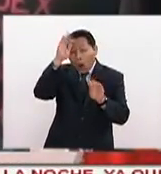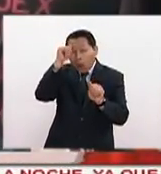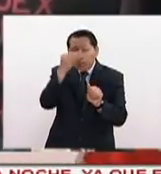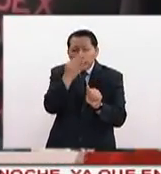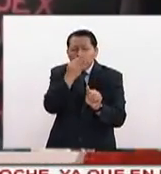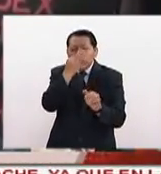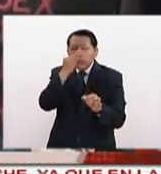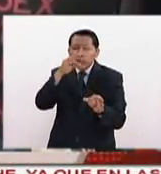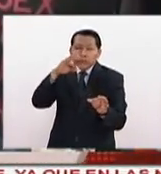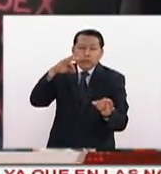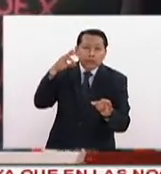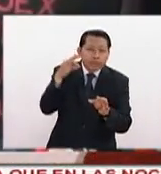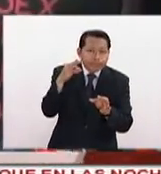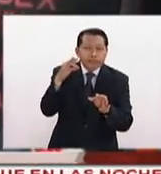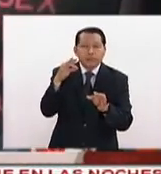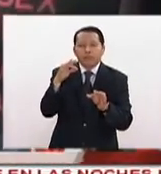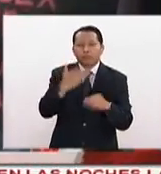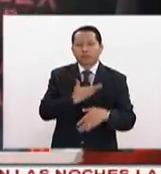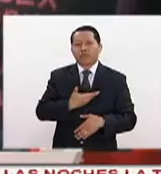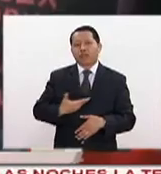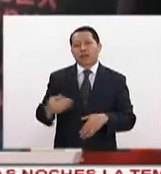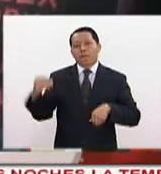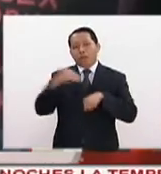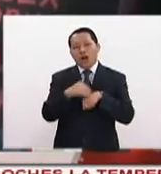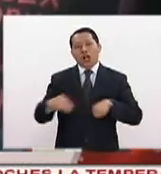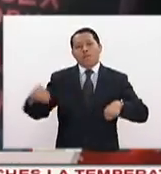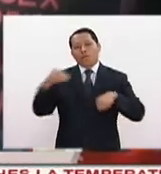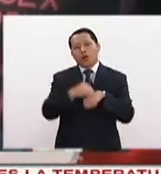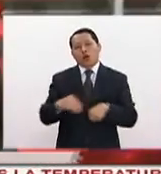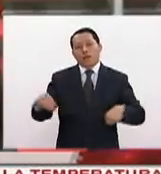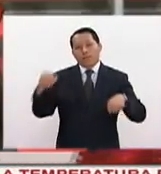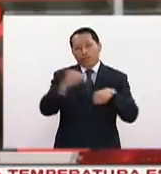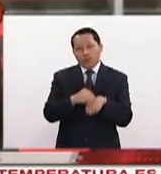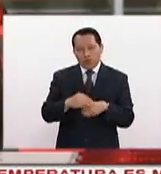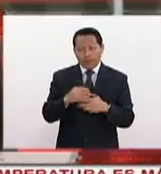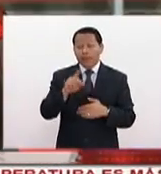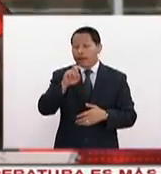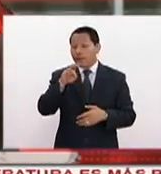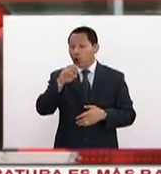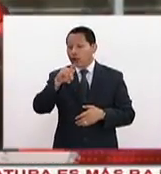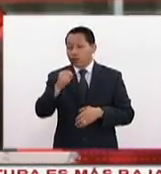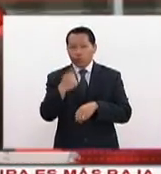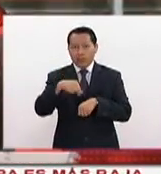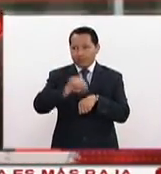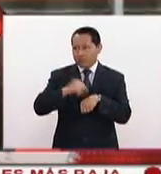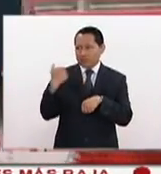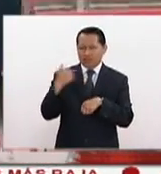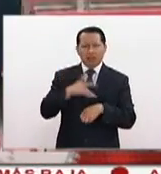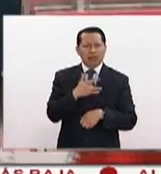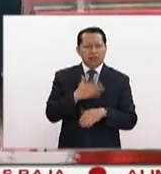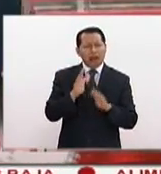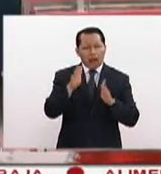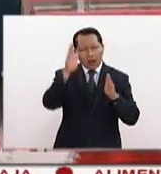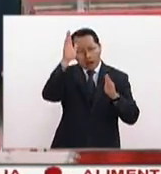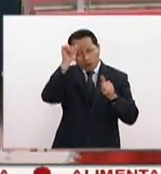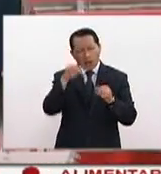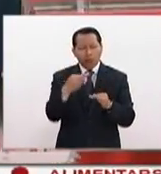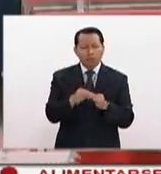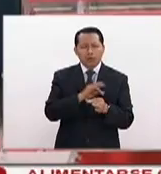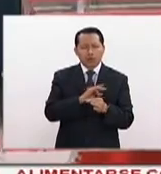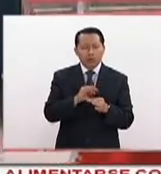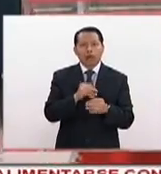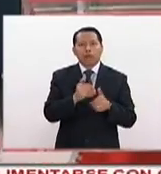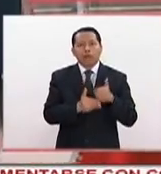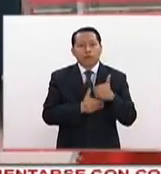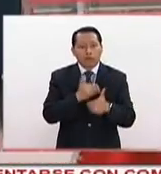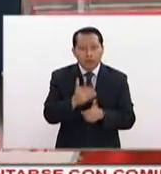el presidente pone condiciones adicionales. Los demócratas estaban muy convencidos la semana pasada que ya tenían más o menos un acuerdo posible y sin